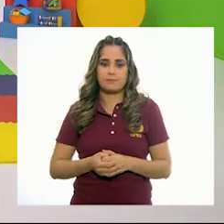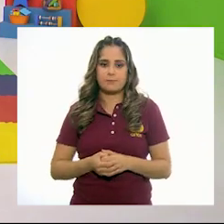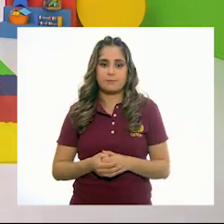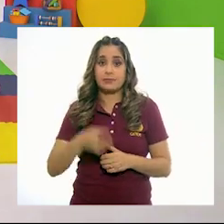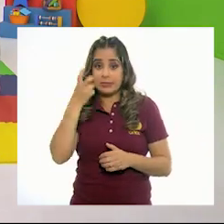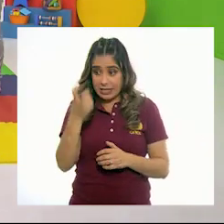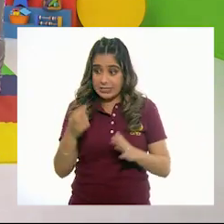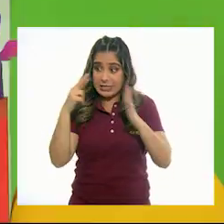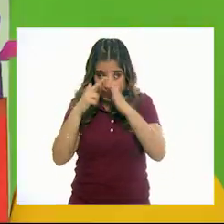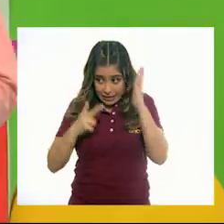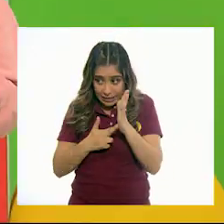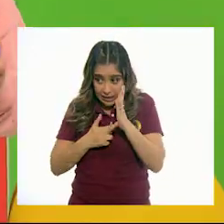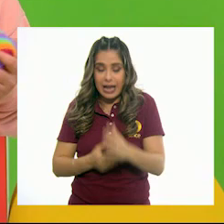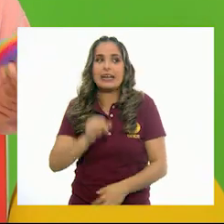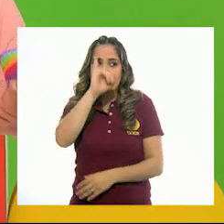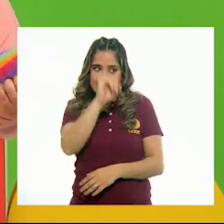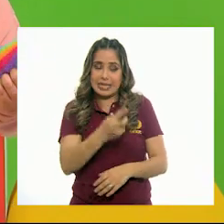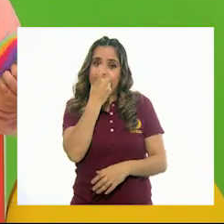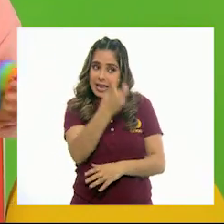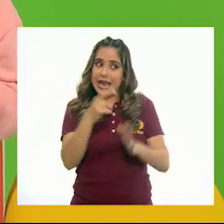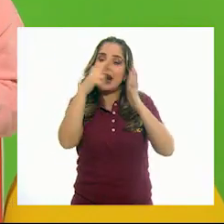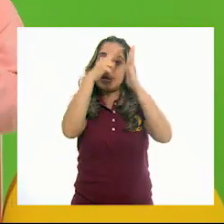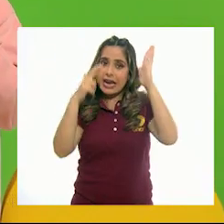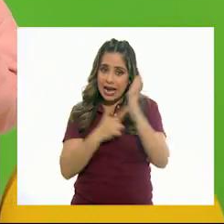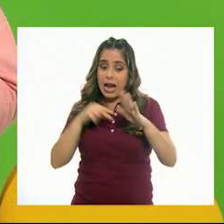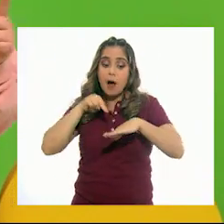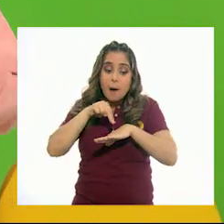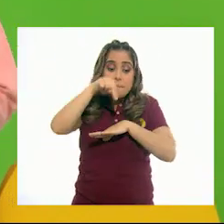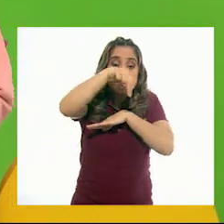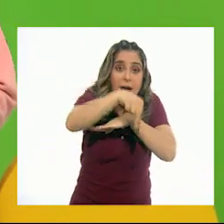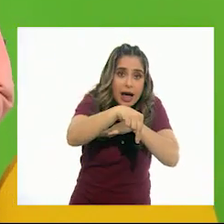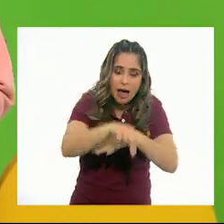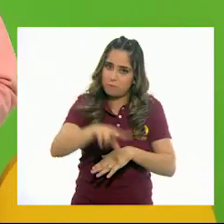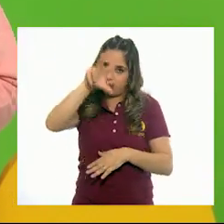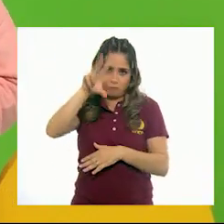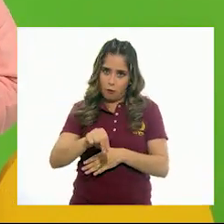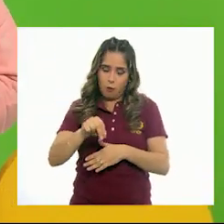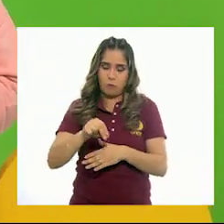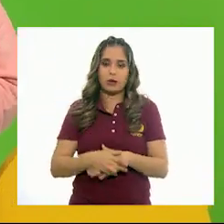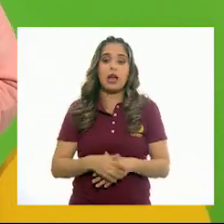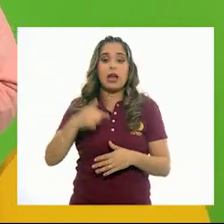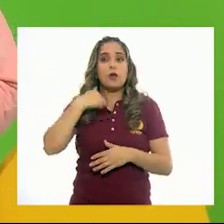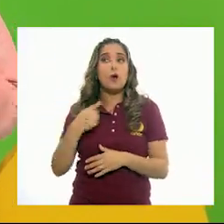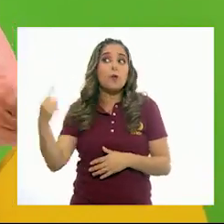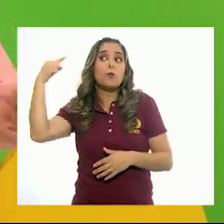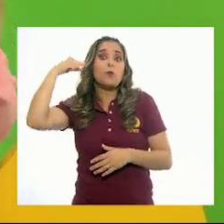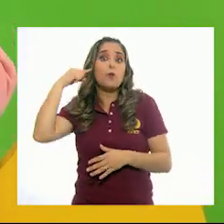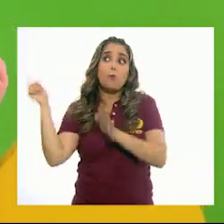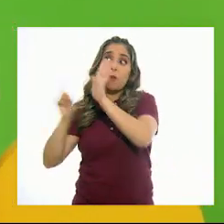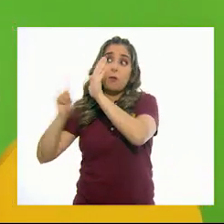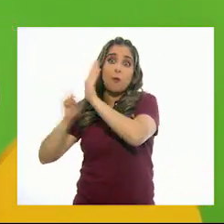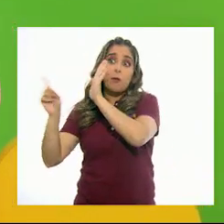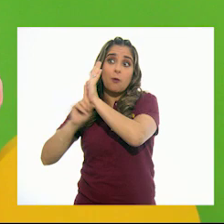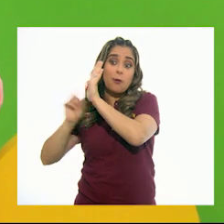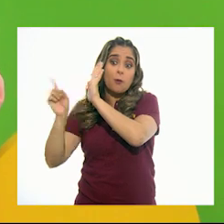es la regla? Sí, esa es la regla. Y nos debemos de detener cuando escuchemos el sonido de la alerta.